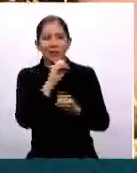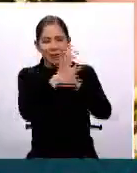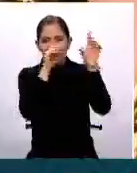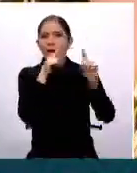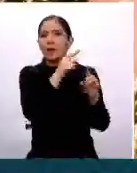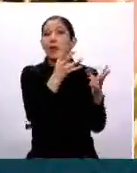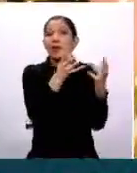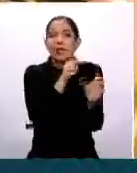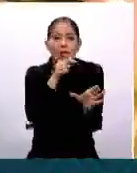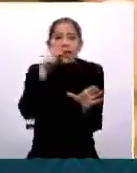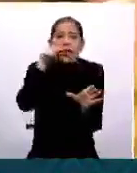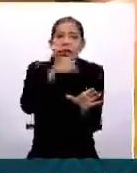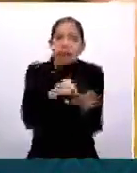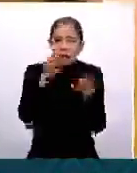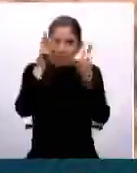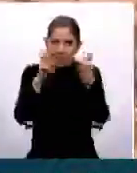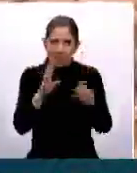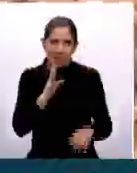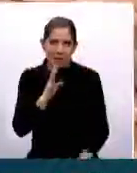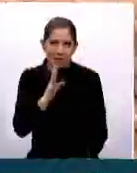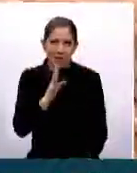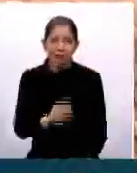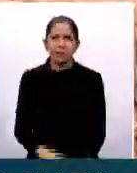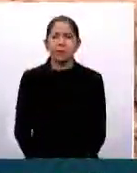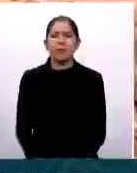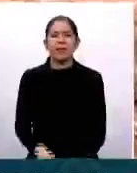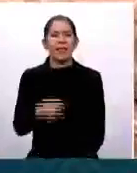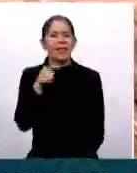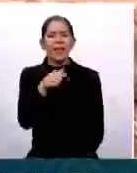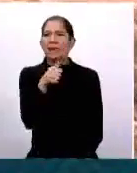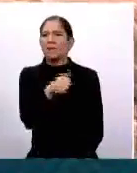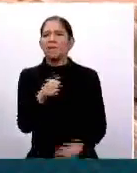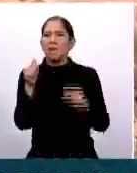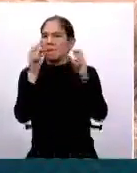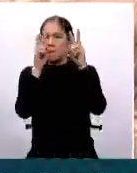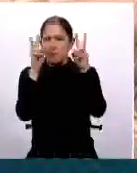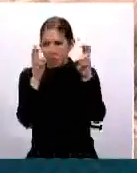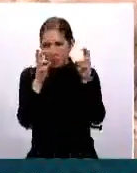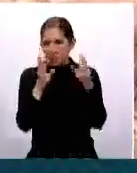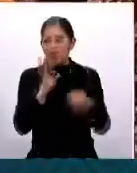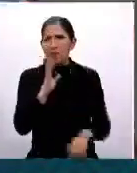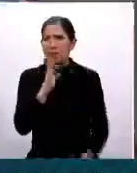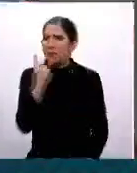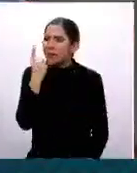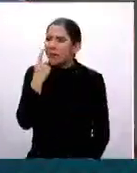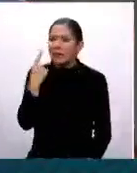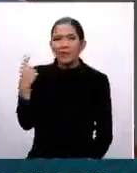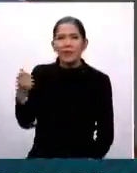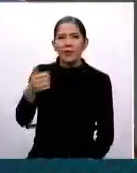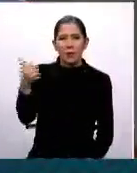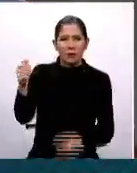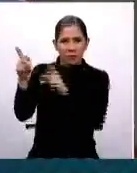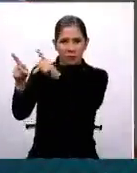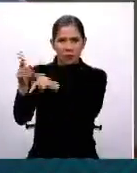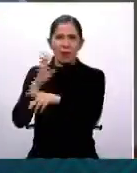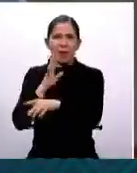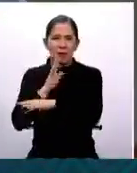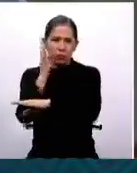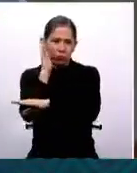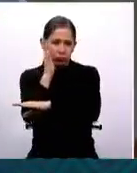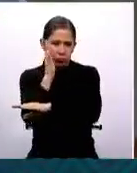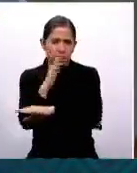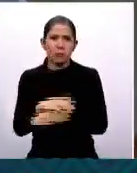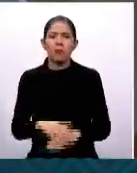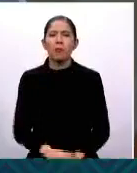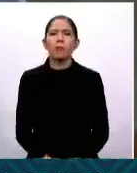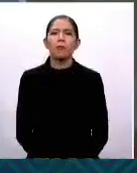específico. Cabe recordar a este respecto que, en contra de lo que afirma la señora Klein Klammenberg, las prometedoras